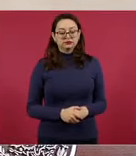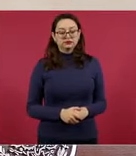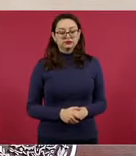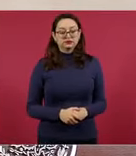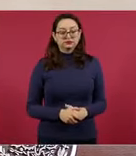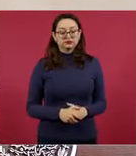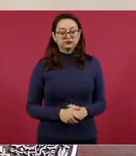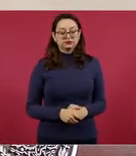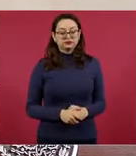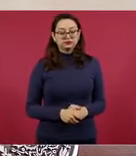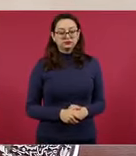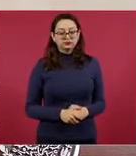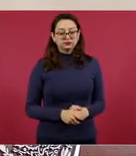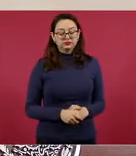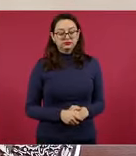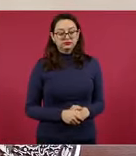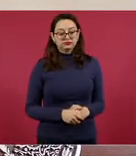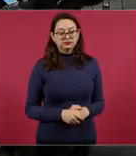haciendo,